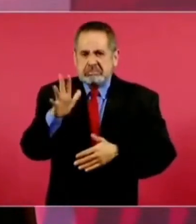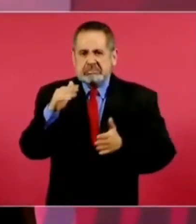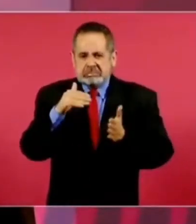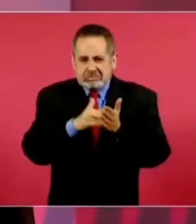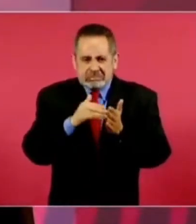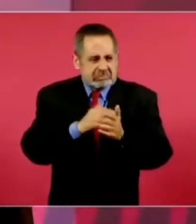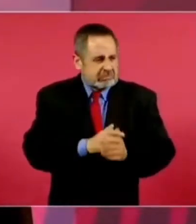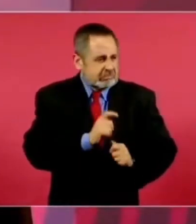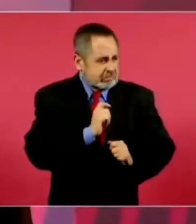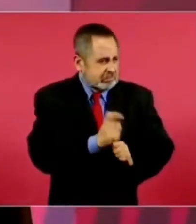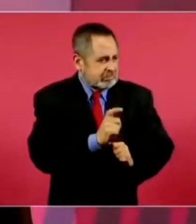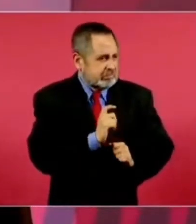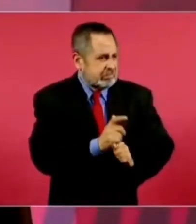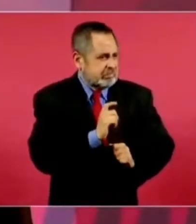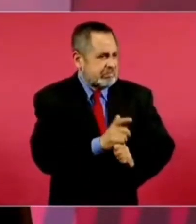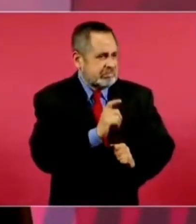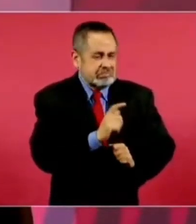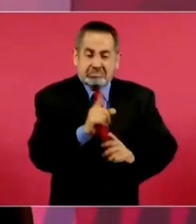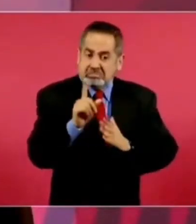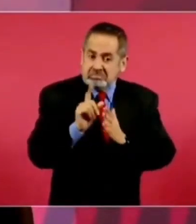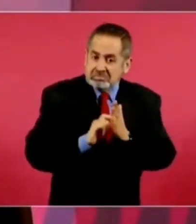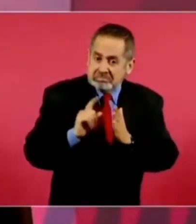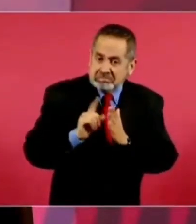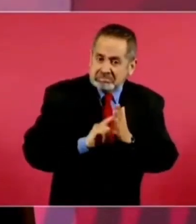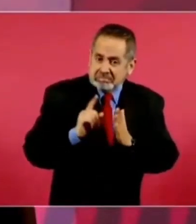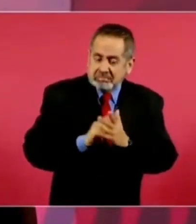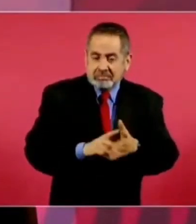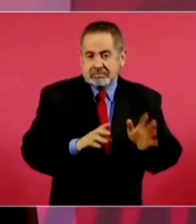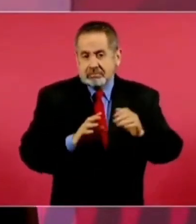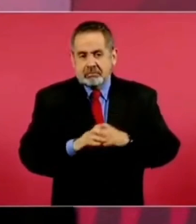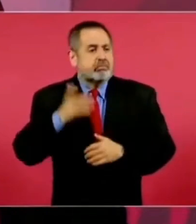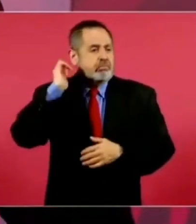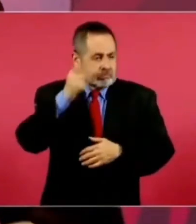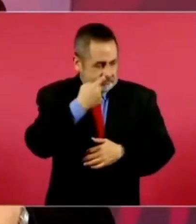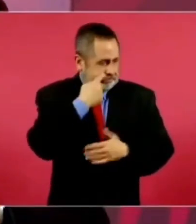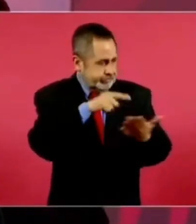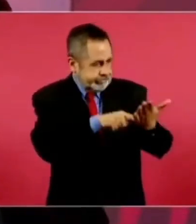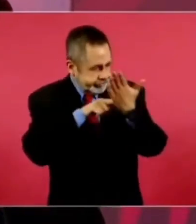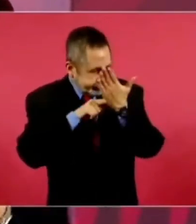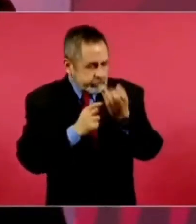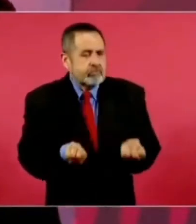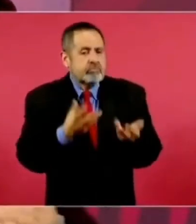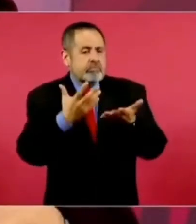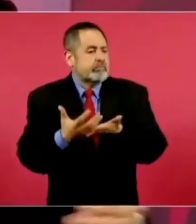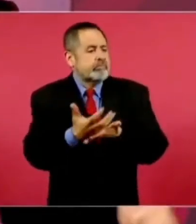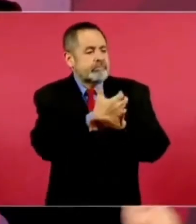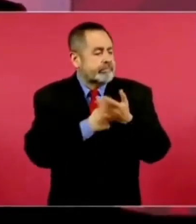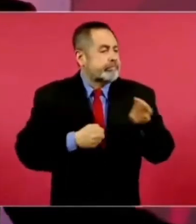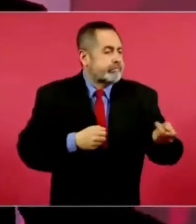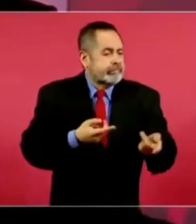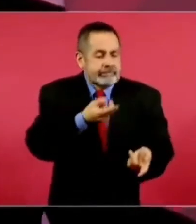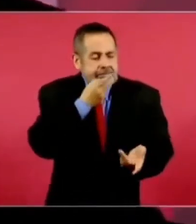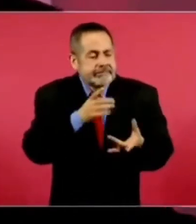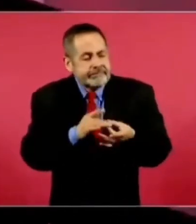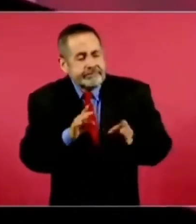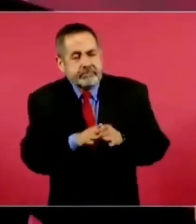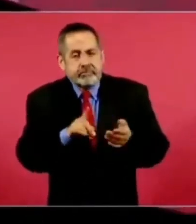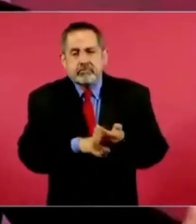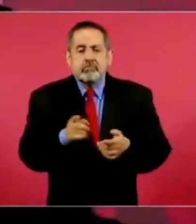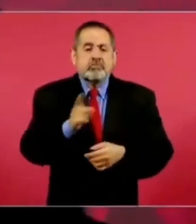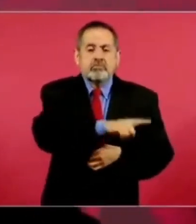10 millones de pesos mensuales. Ojalá y nos los diga, o que nos diga Loret